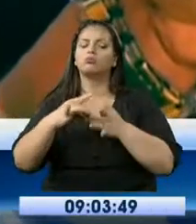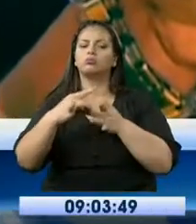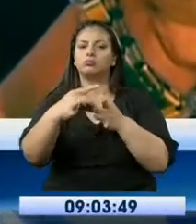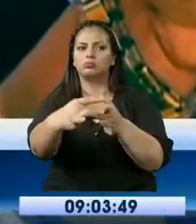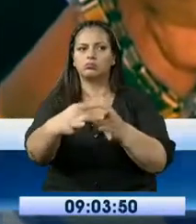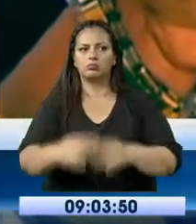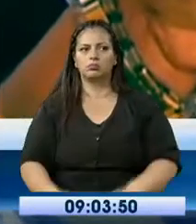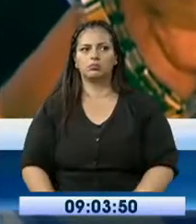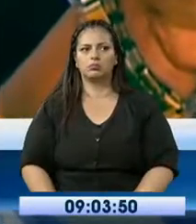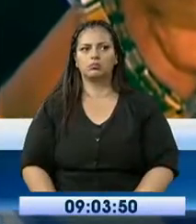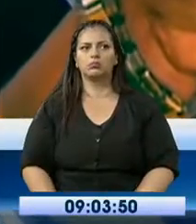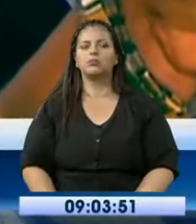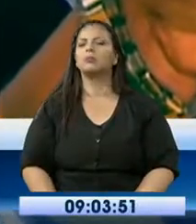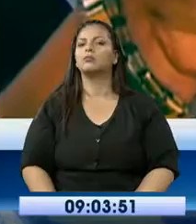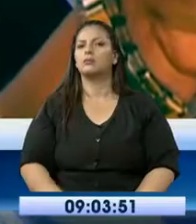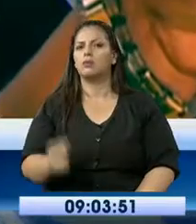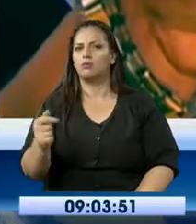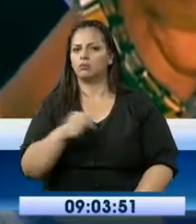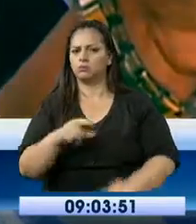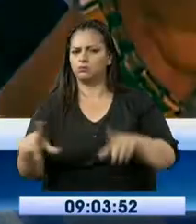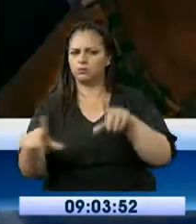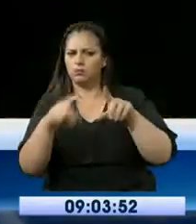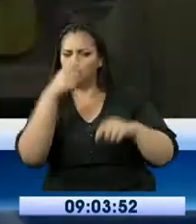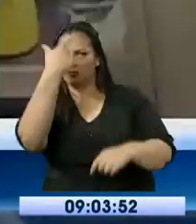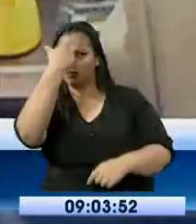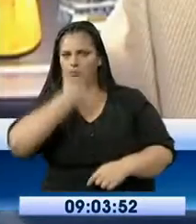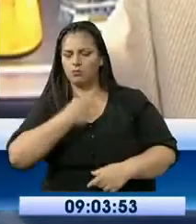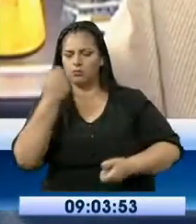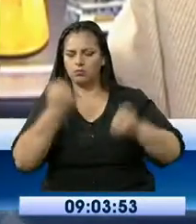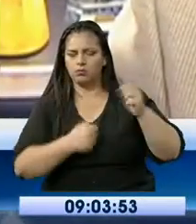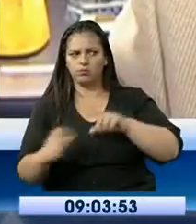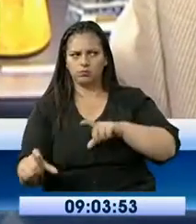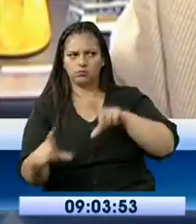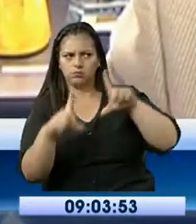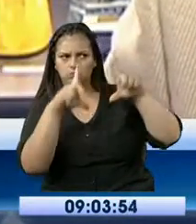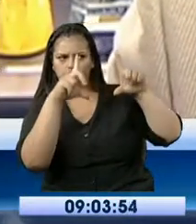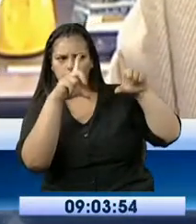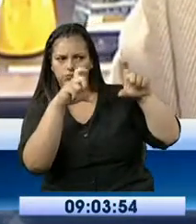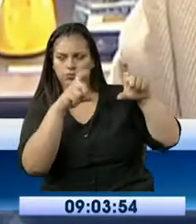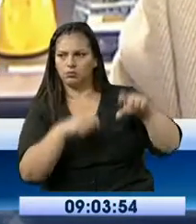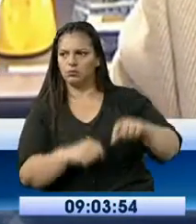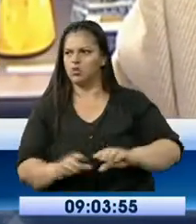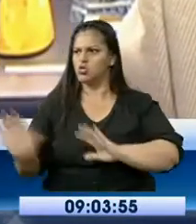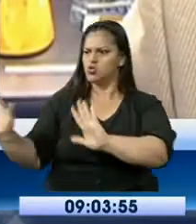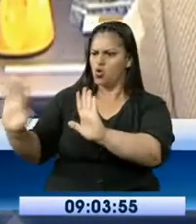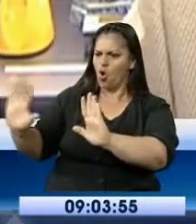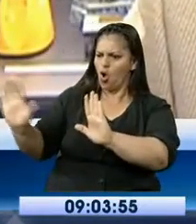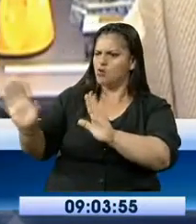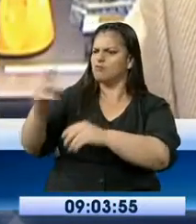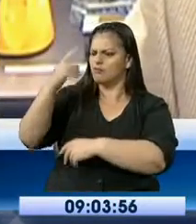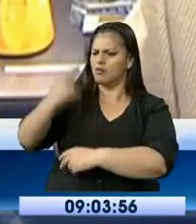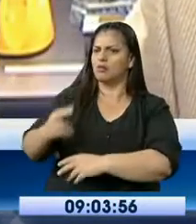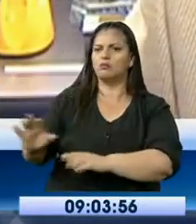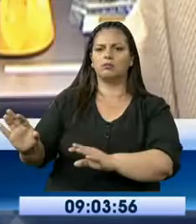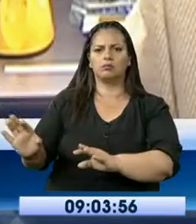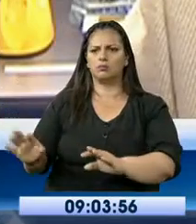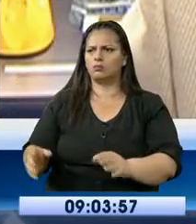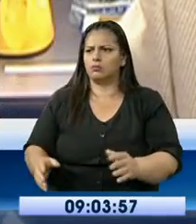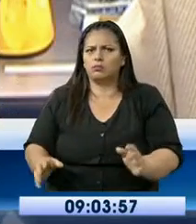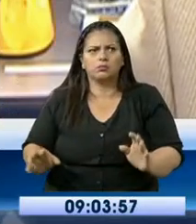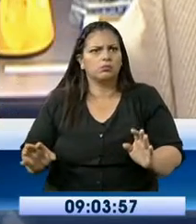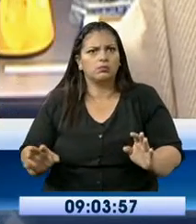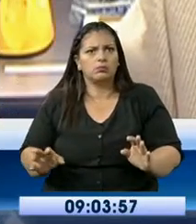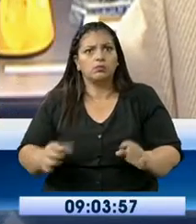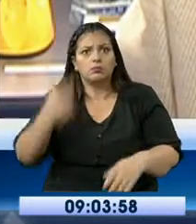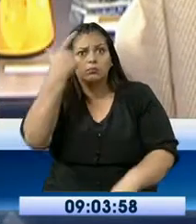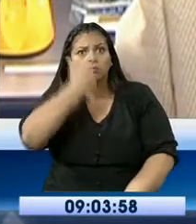bloquear cualquier pretensión de algún acto delictivo. El taxista que es formal, el taxista que es responsable, el taxista que es profesional,